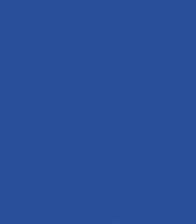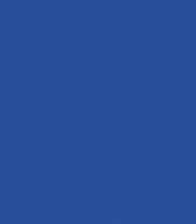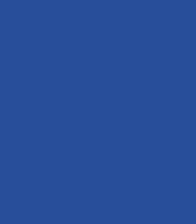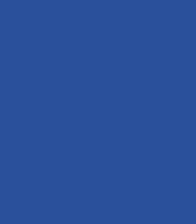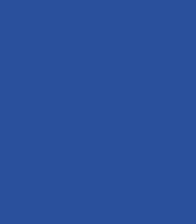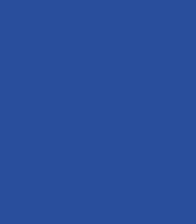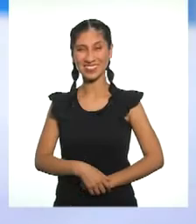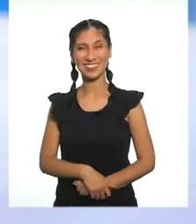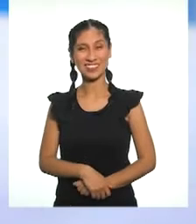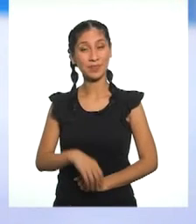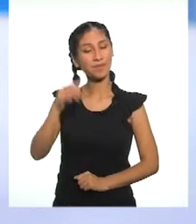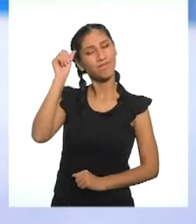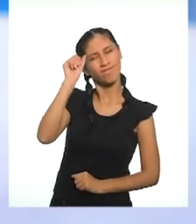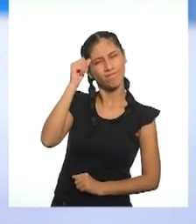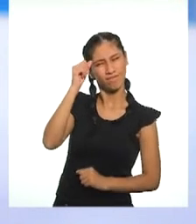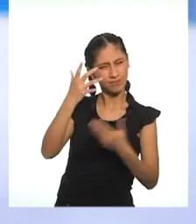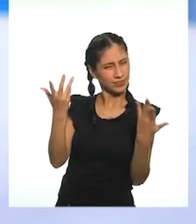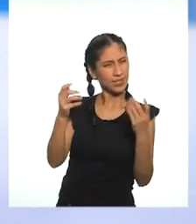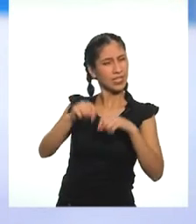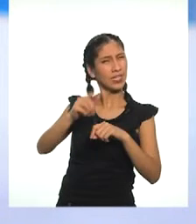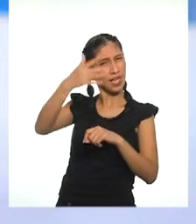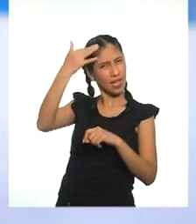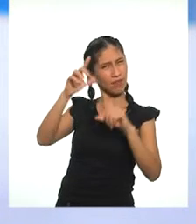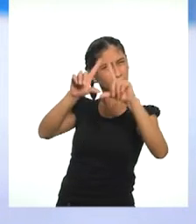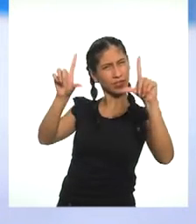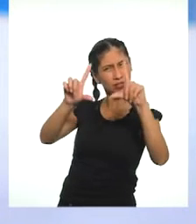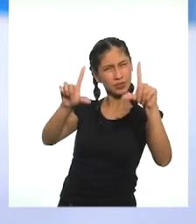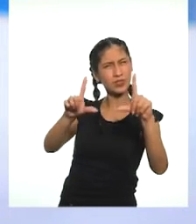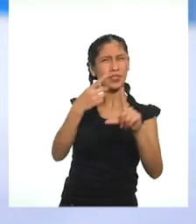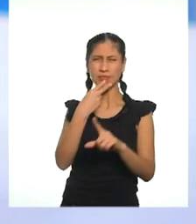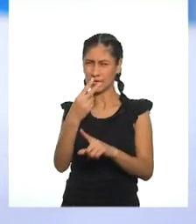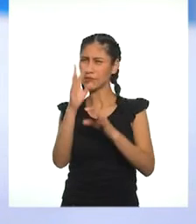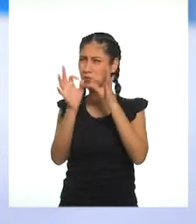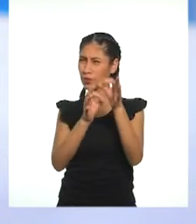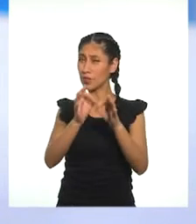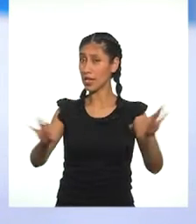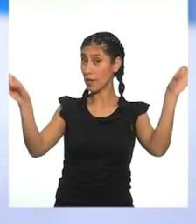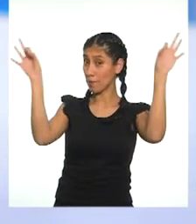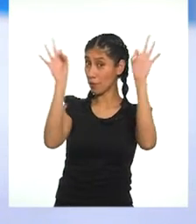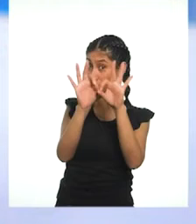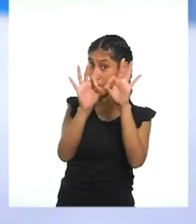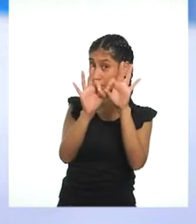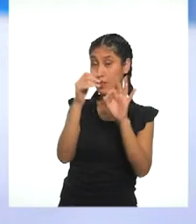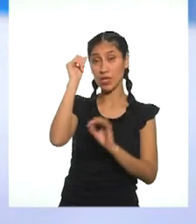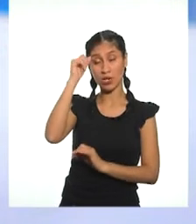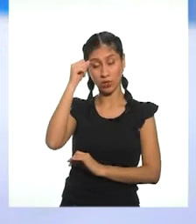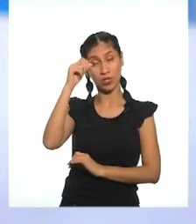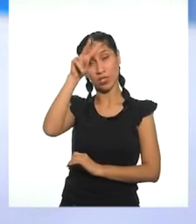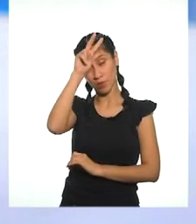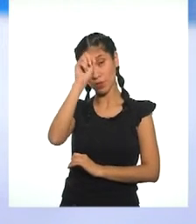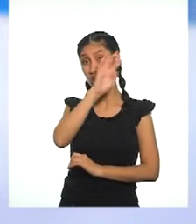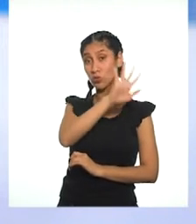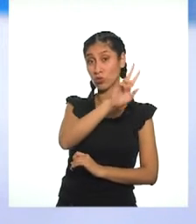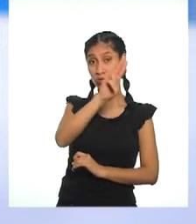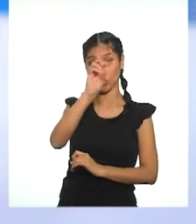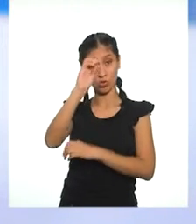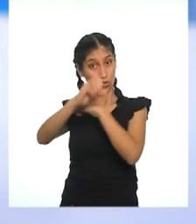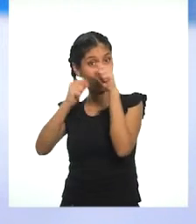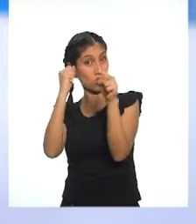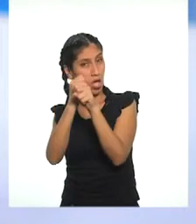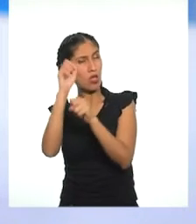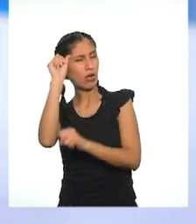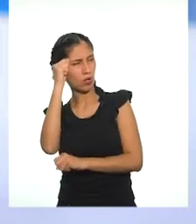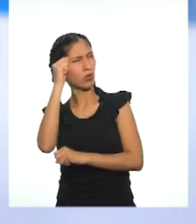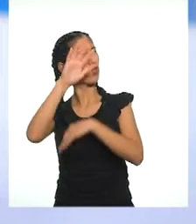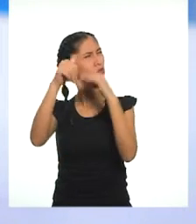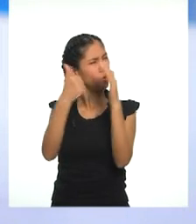Juntos. Recuerda que en programas anteriores dialogamos sobre la importancia de celebrar el Bicentenario, reconociendo los avances y